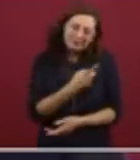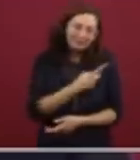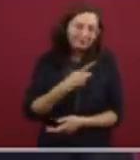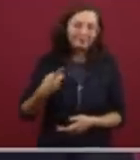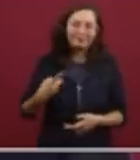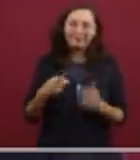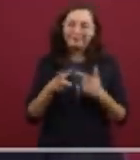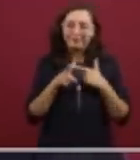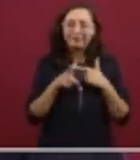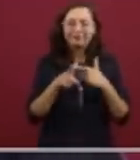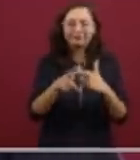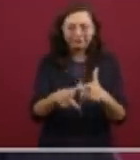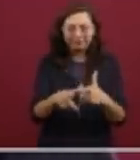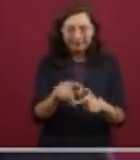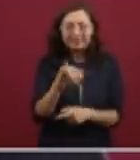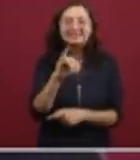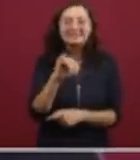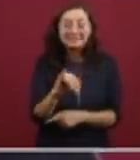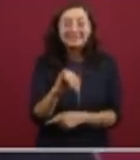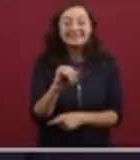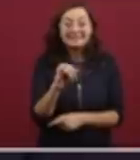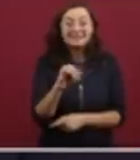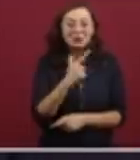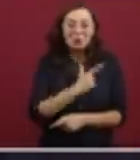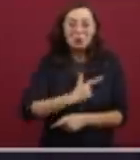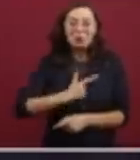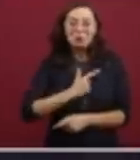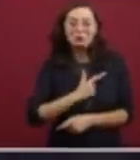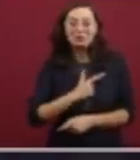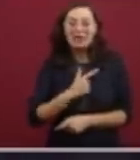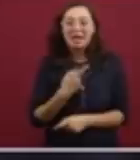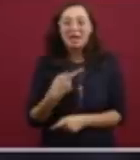sí está bien, ¿sí? Pero